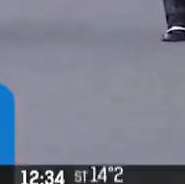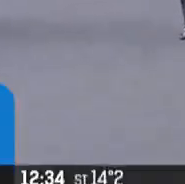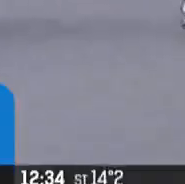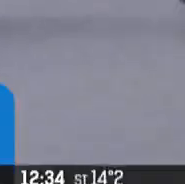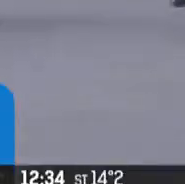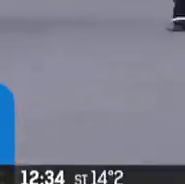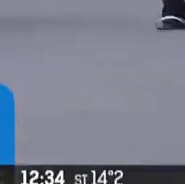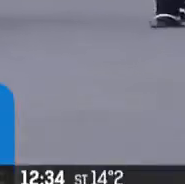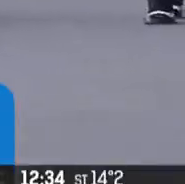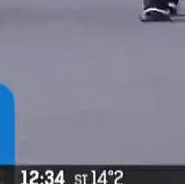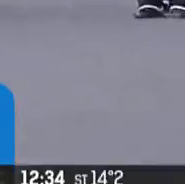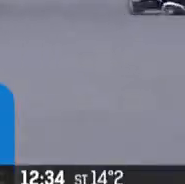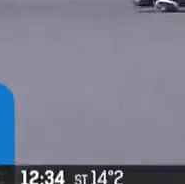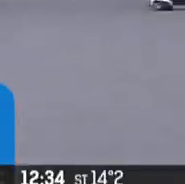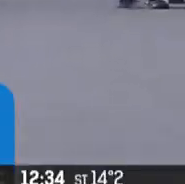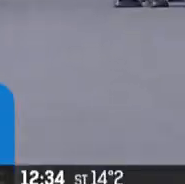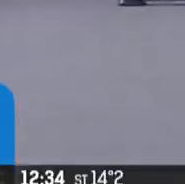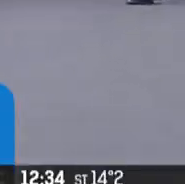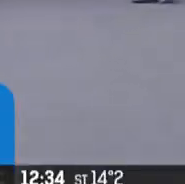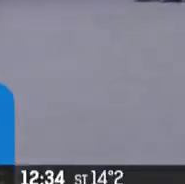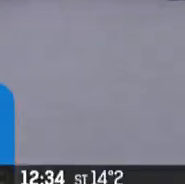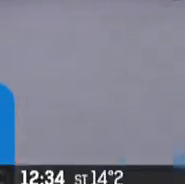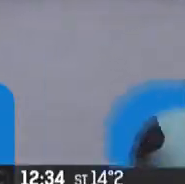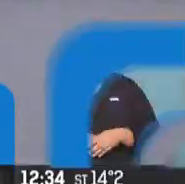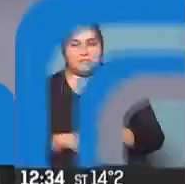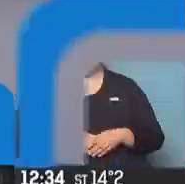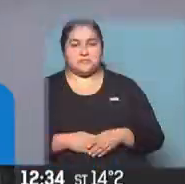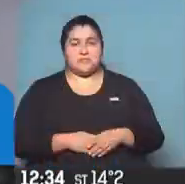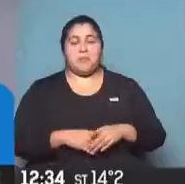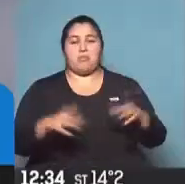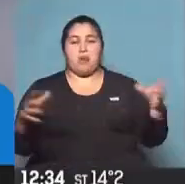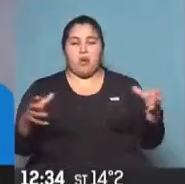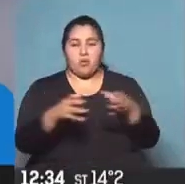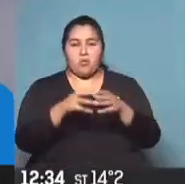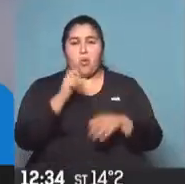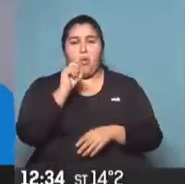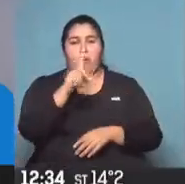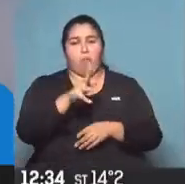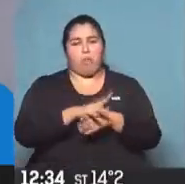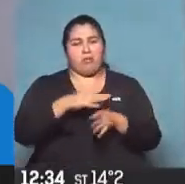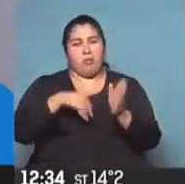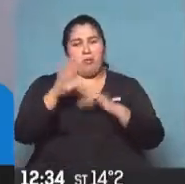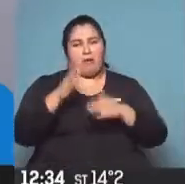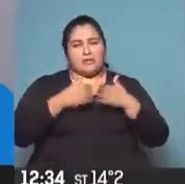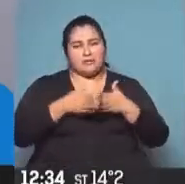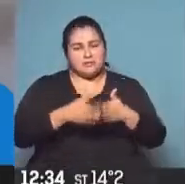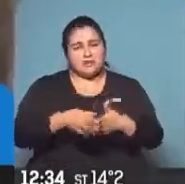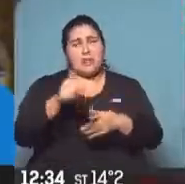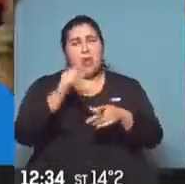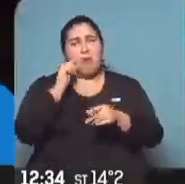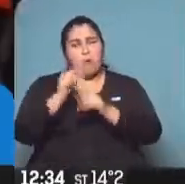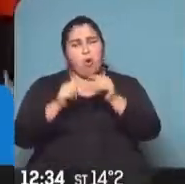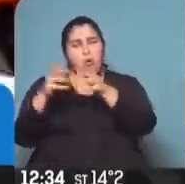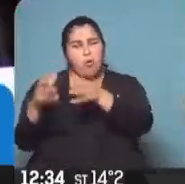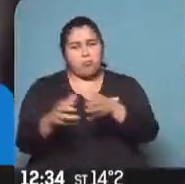y tras el paso de copas el comando conjunto en térmicos se va a acercar todo el